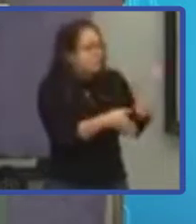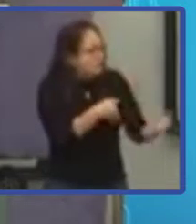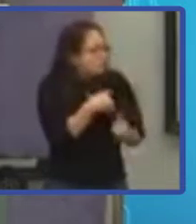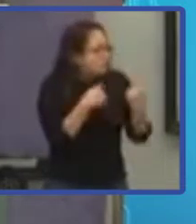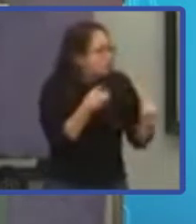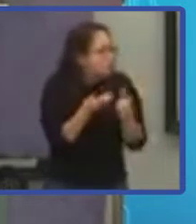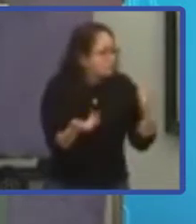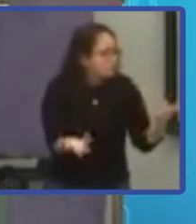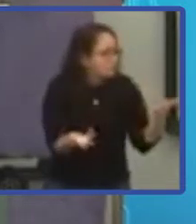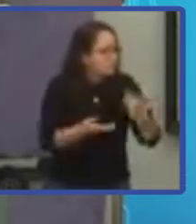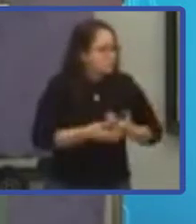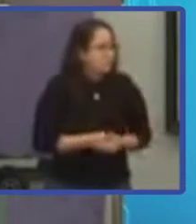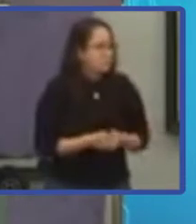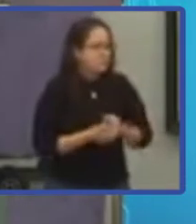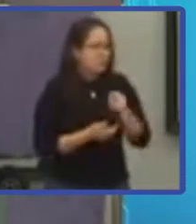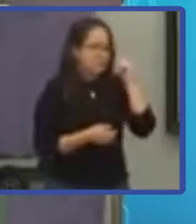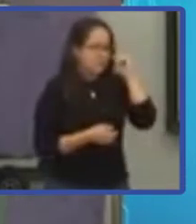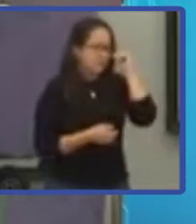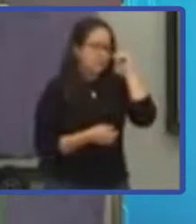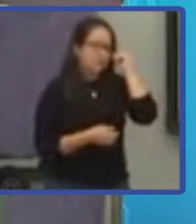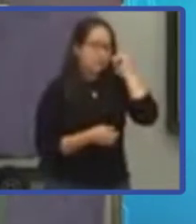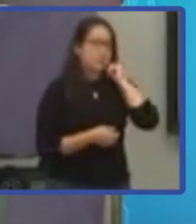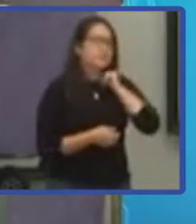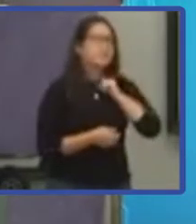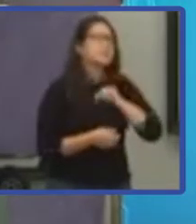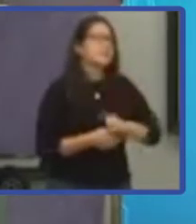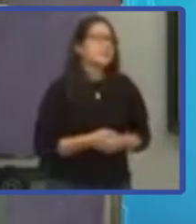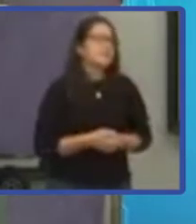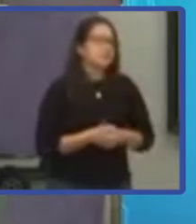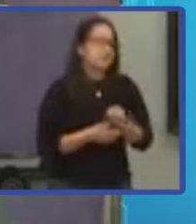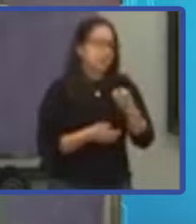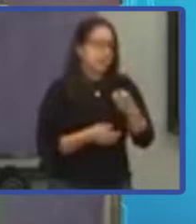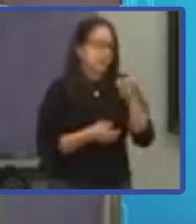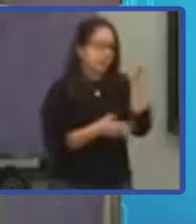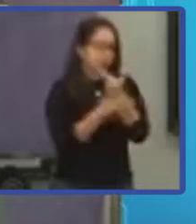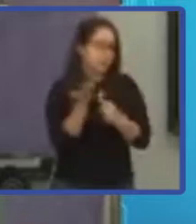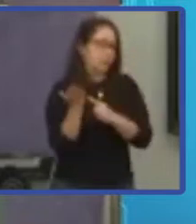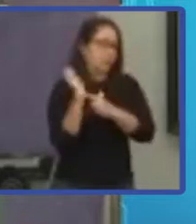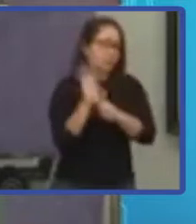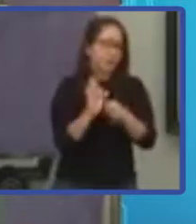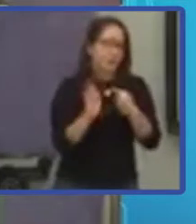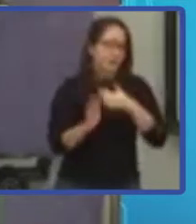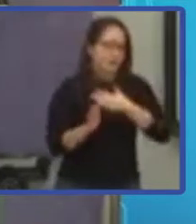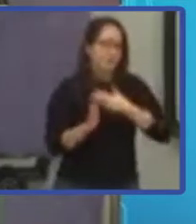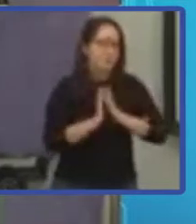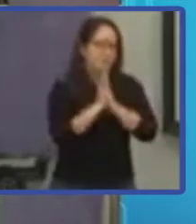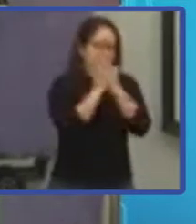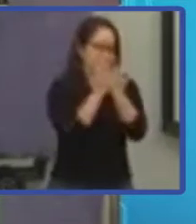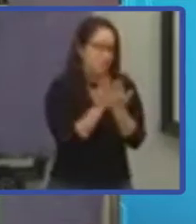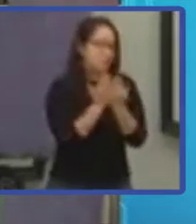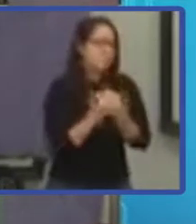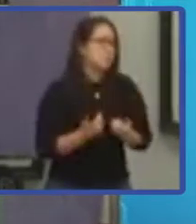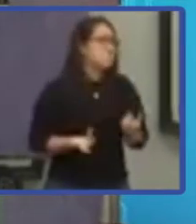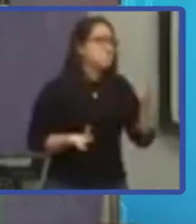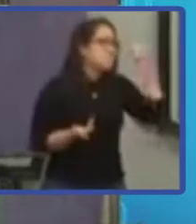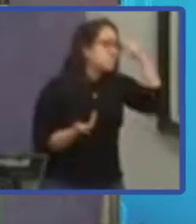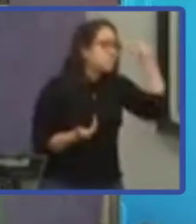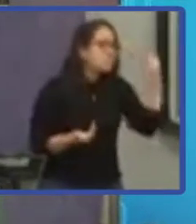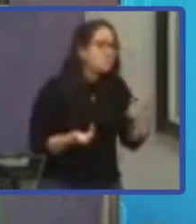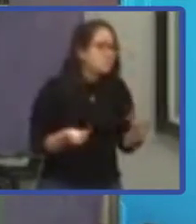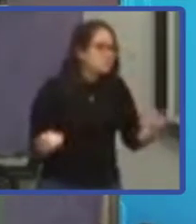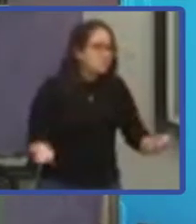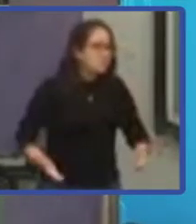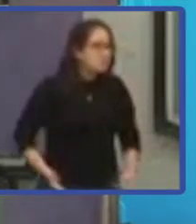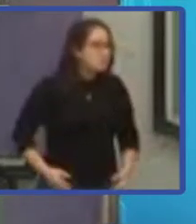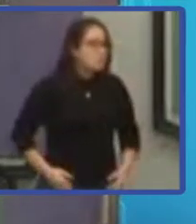Bueno, esta es una de las ilustraciones de Bef en mi libro y es para, esta ilustración la